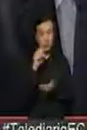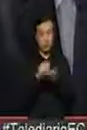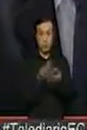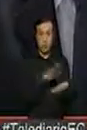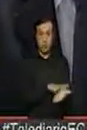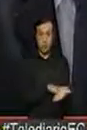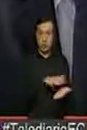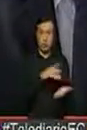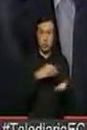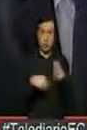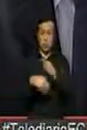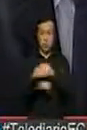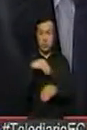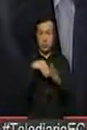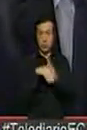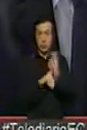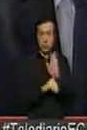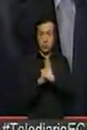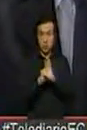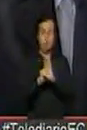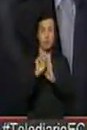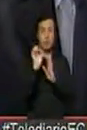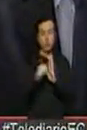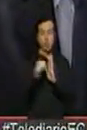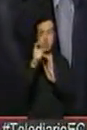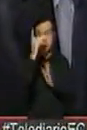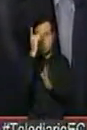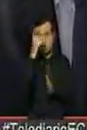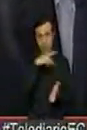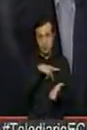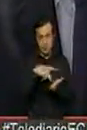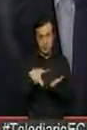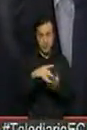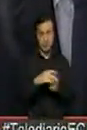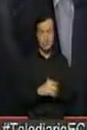proyectos que se entregan al BEDE, se pueda resarcir esos valores.